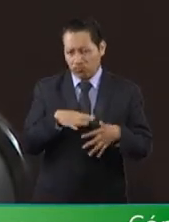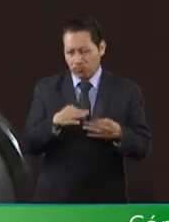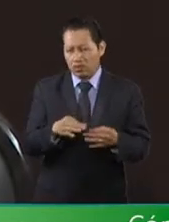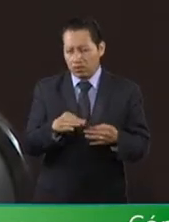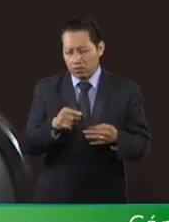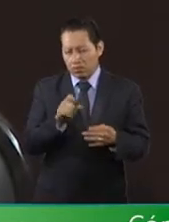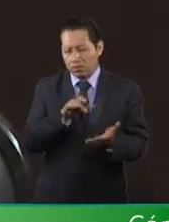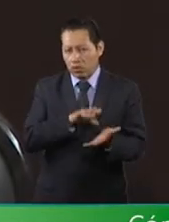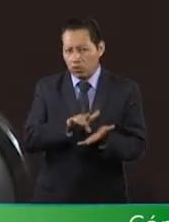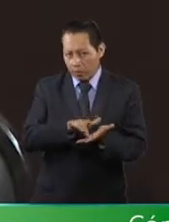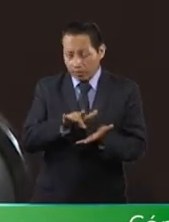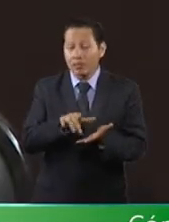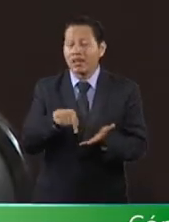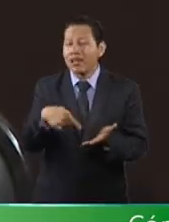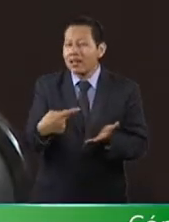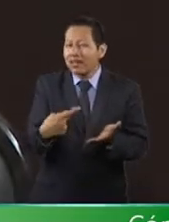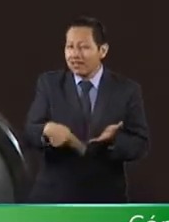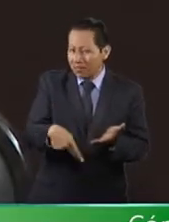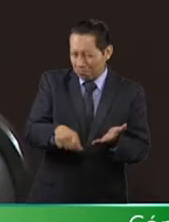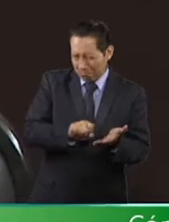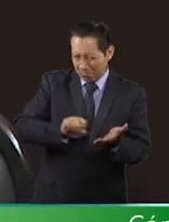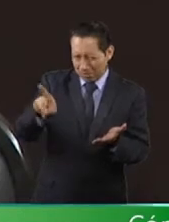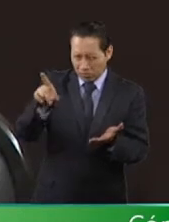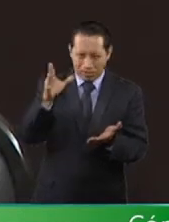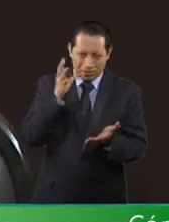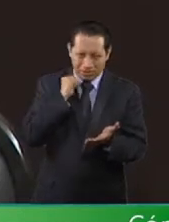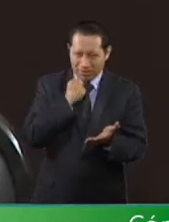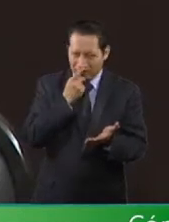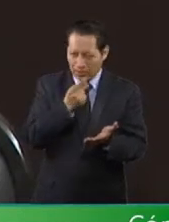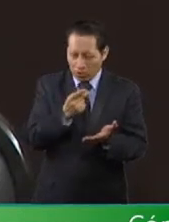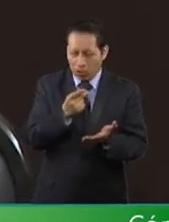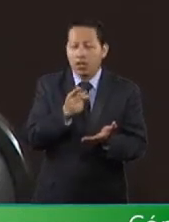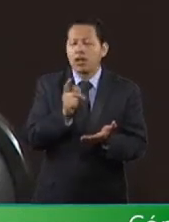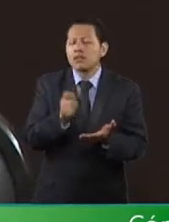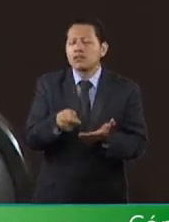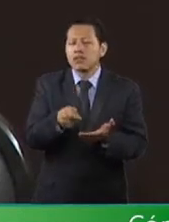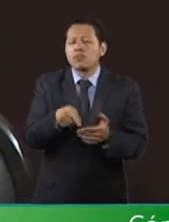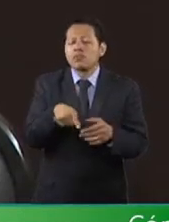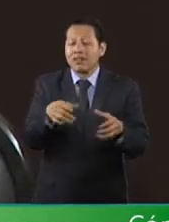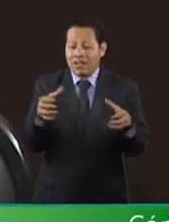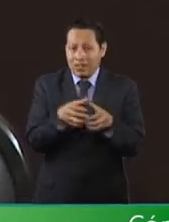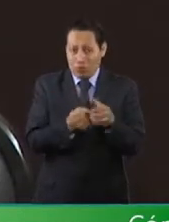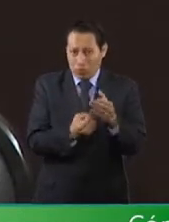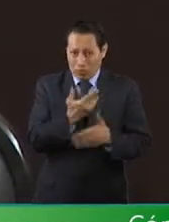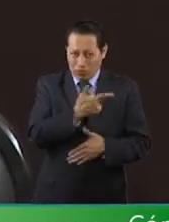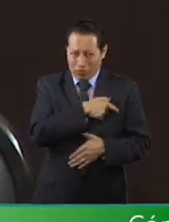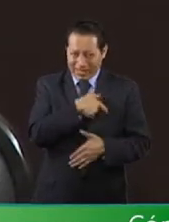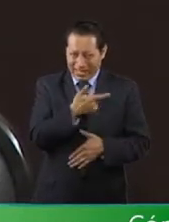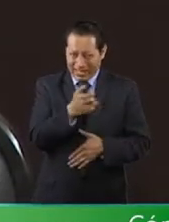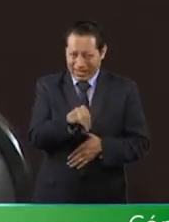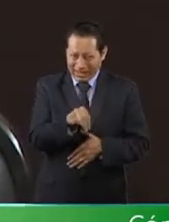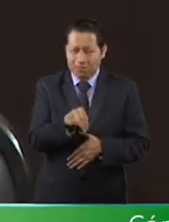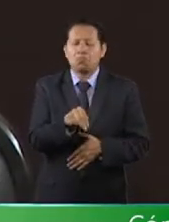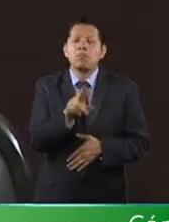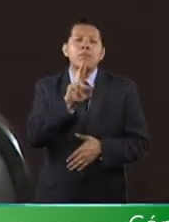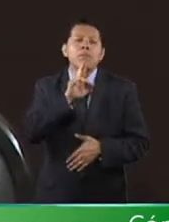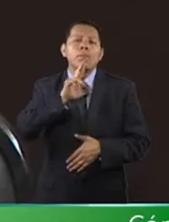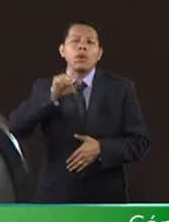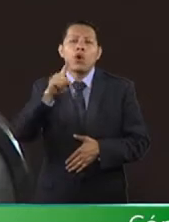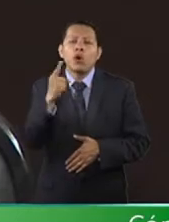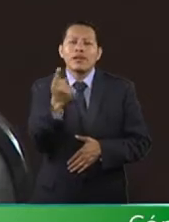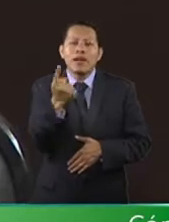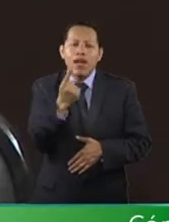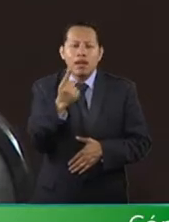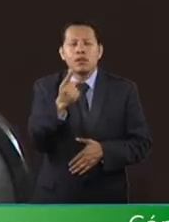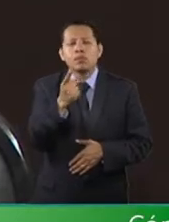república que esta nueva corporación sería mejor que la Policía Federal o las o las instituciones